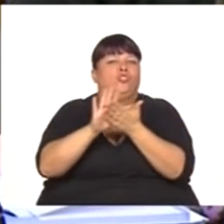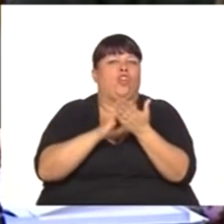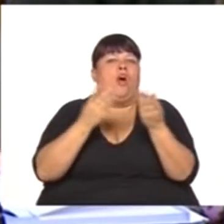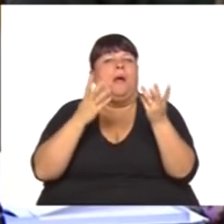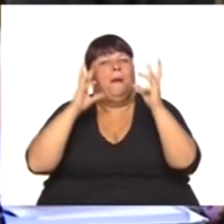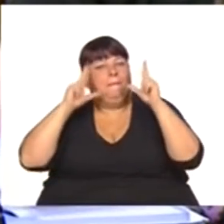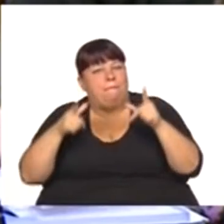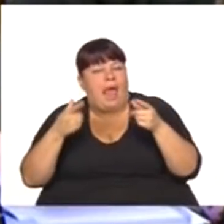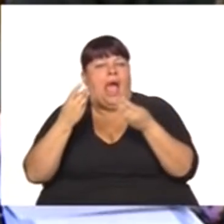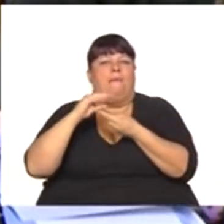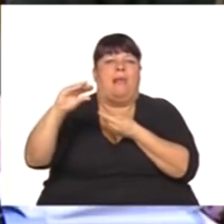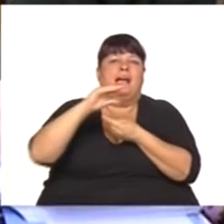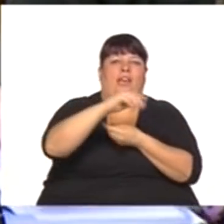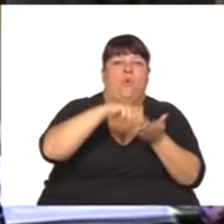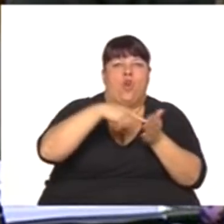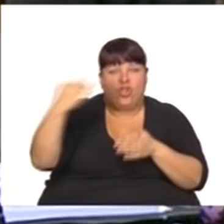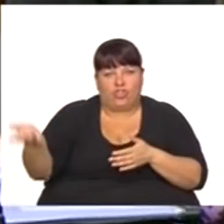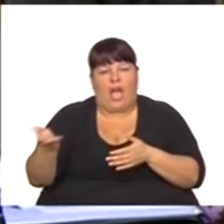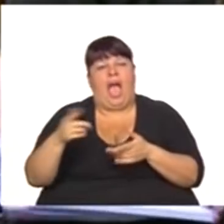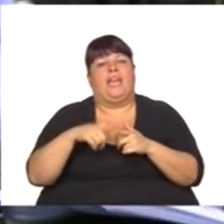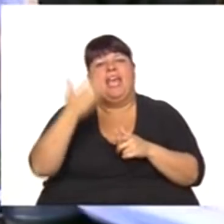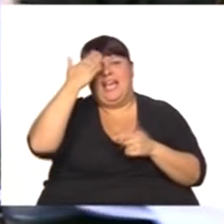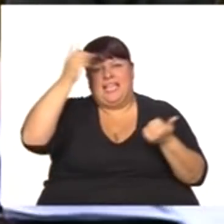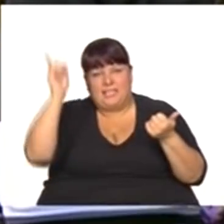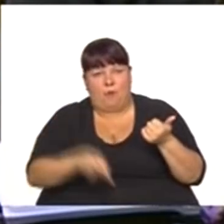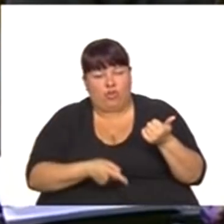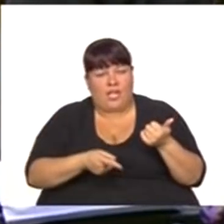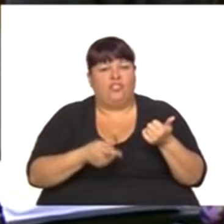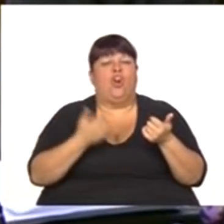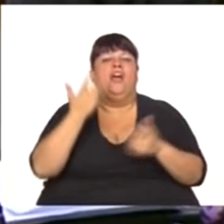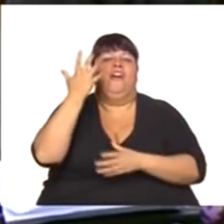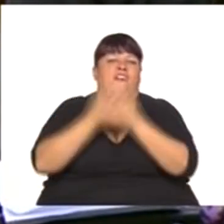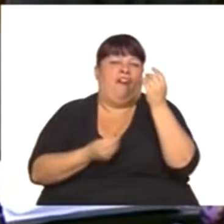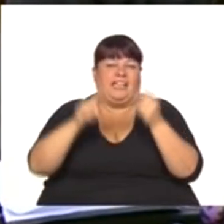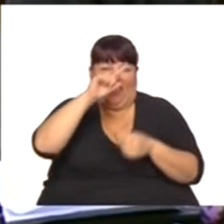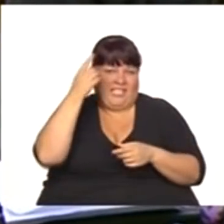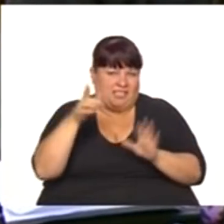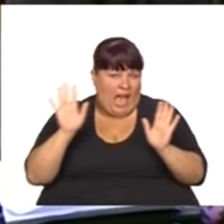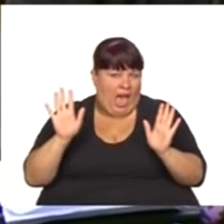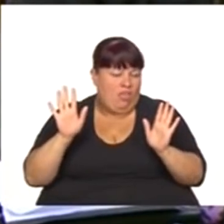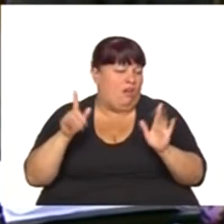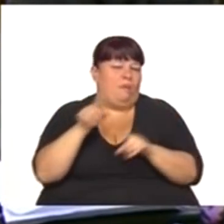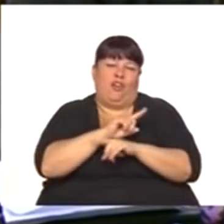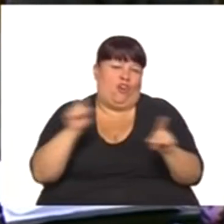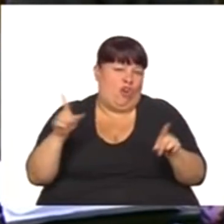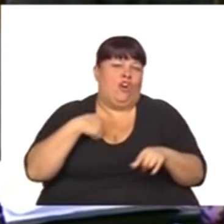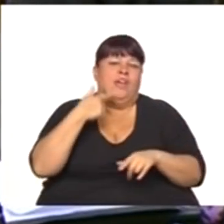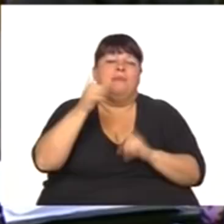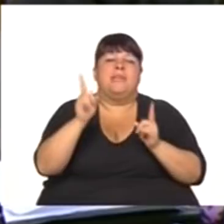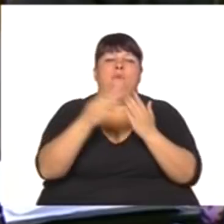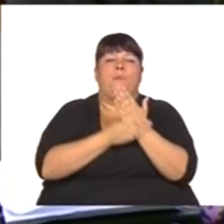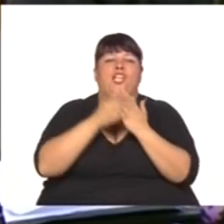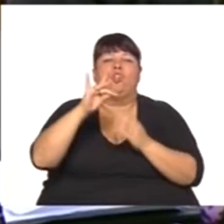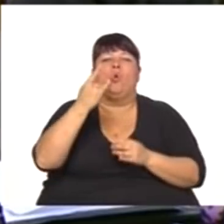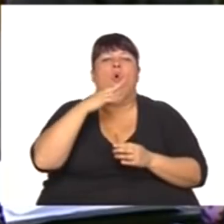una manera, el fondo del conurbano, el 15% y la falla de nuestro Estado. Pero no es así, voy a citar al propio